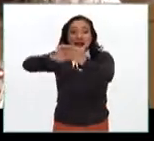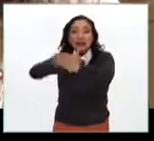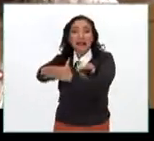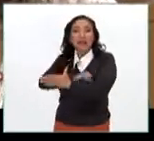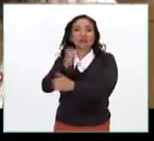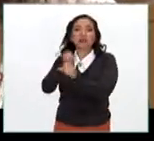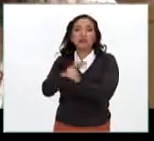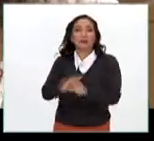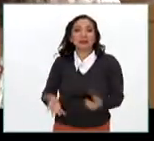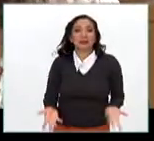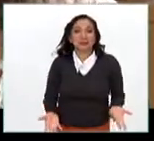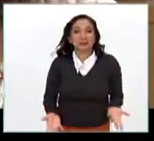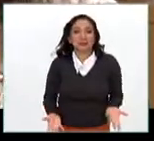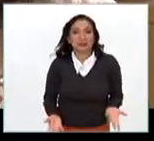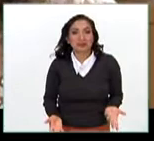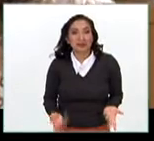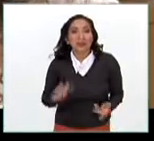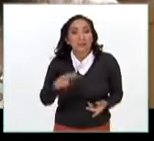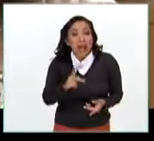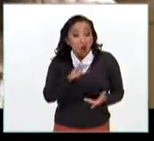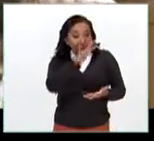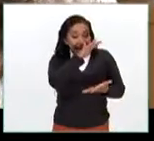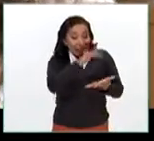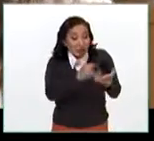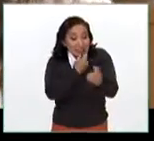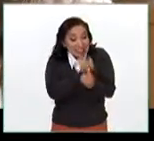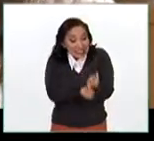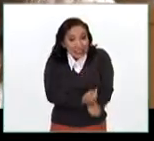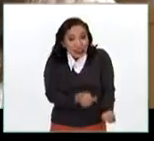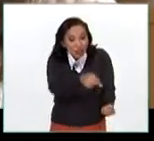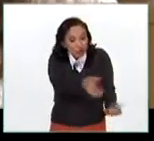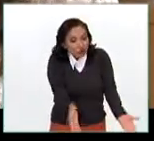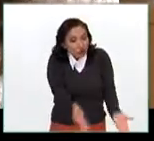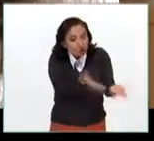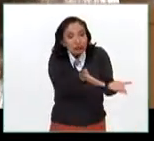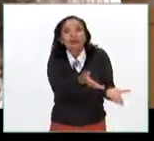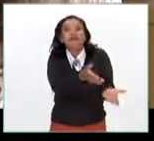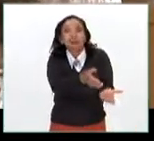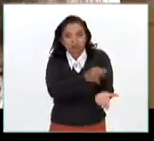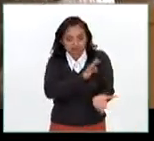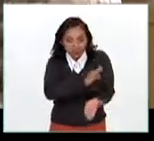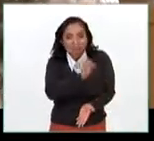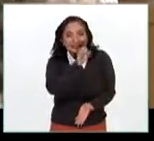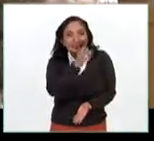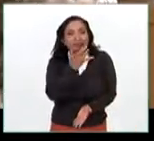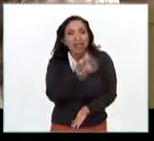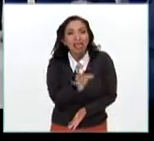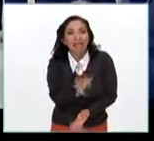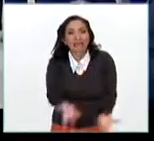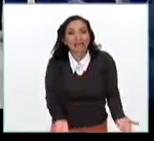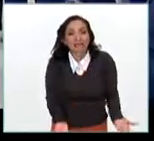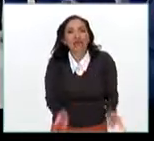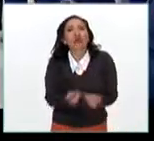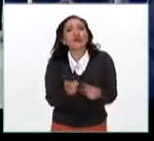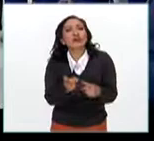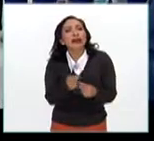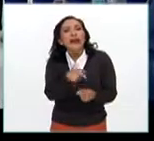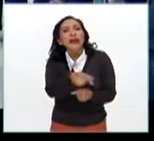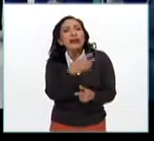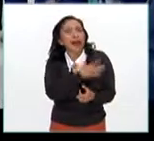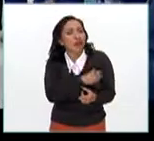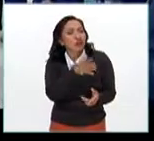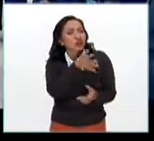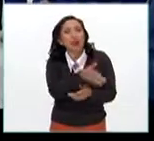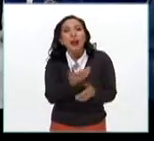prácticamente imposible, pero crear lectores niños es fácil. Pero ¿a dónde van